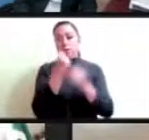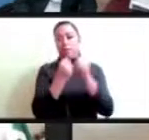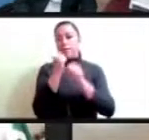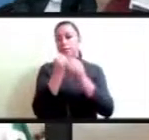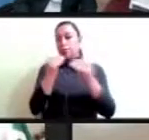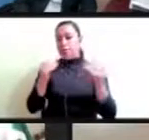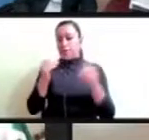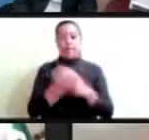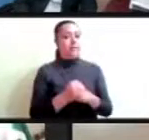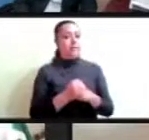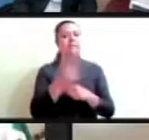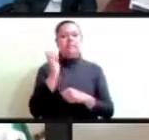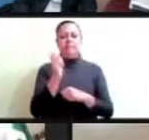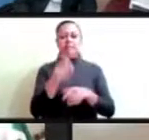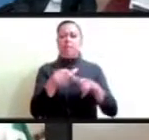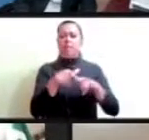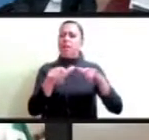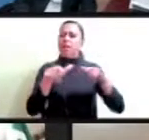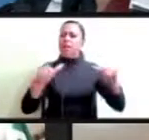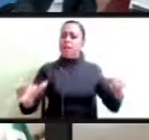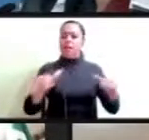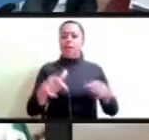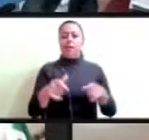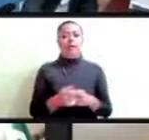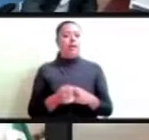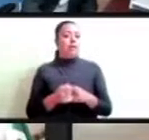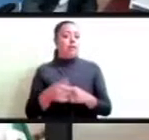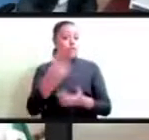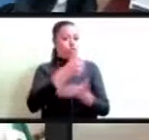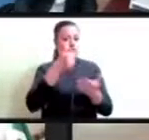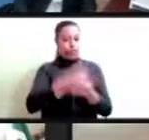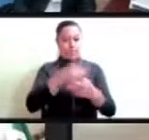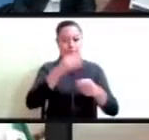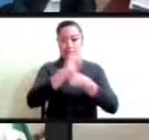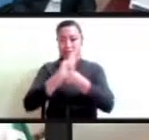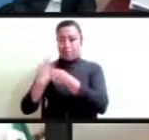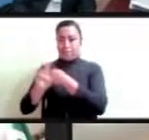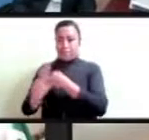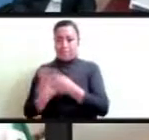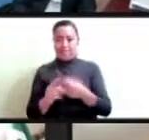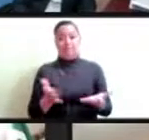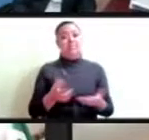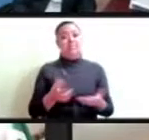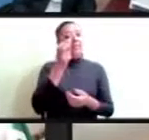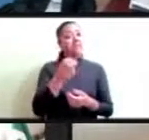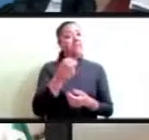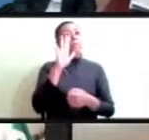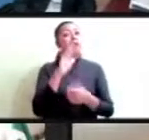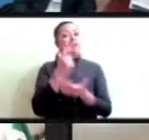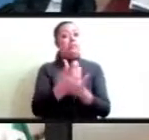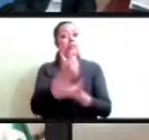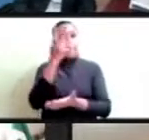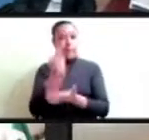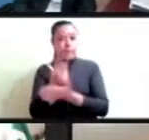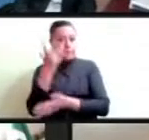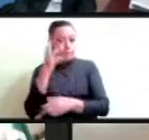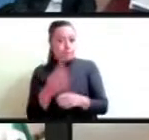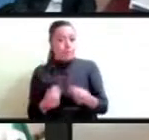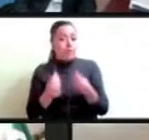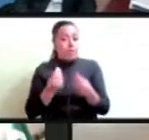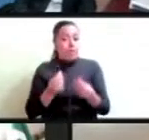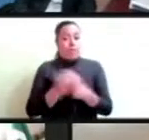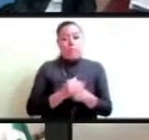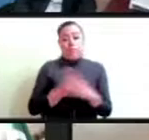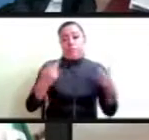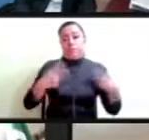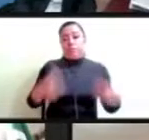congestión vehicular en las principales ciudades del país representa un alto costo para las personas habitantes que en promedio del año